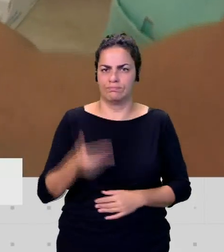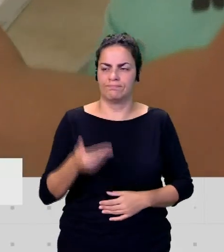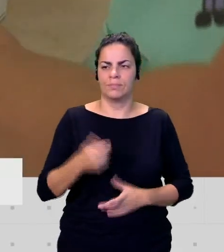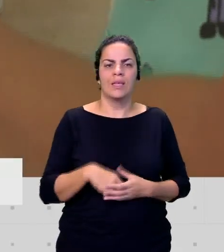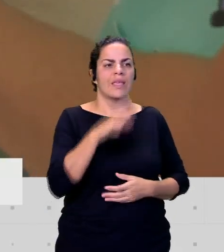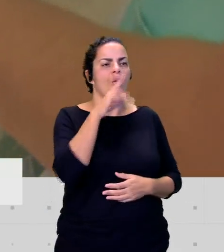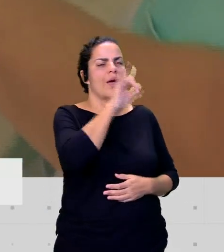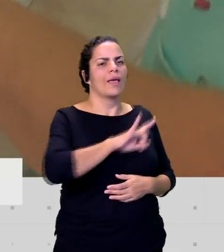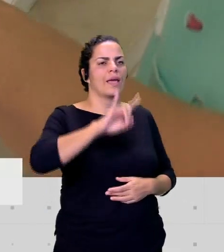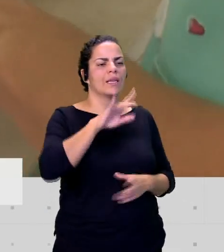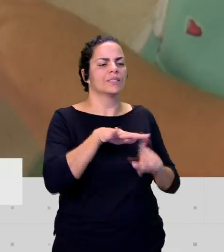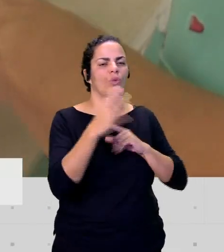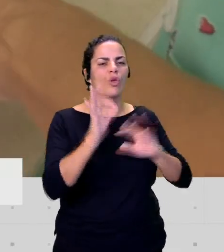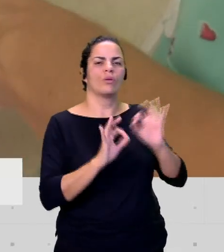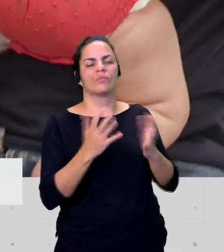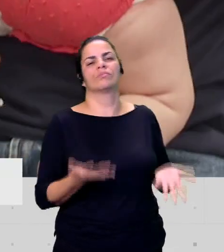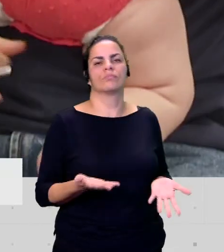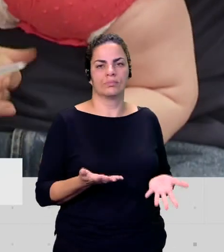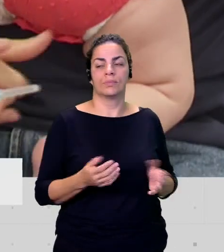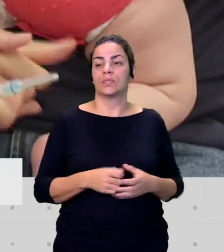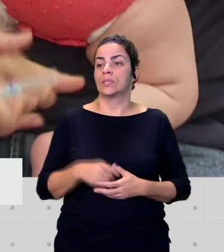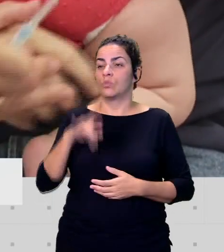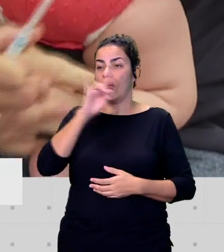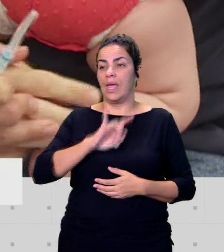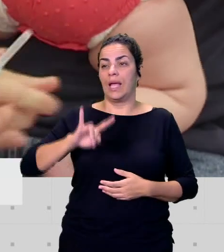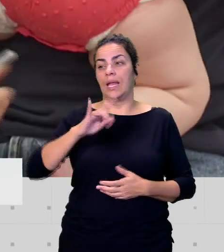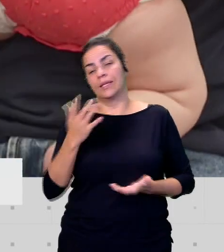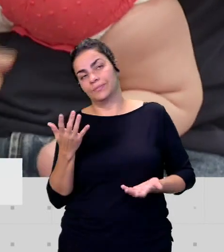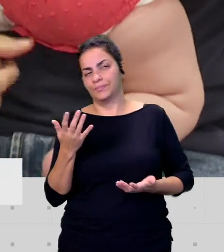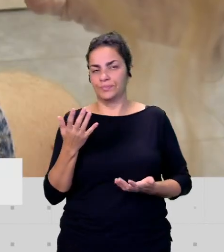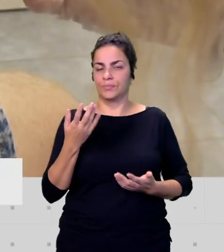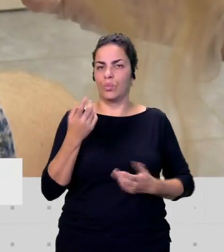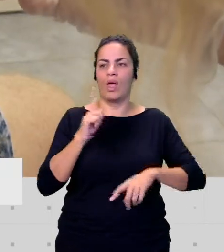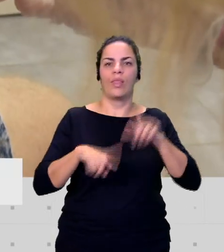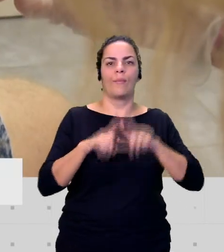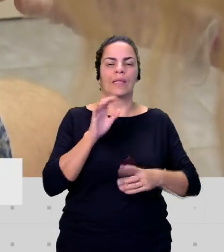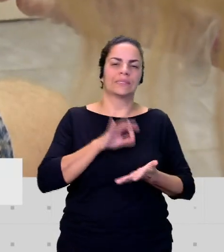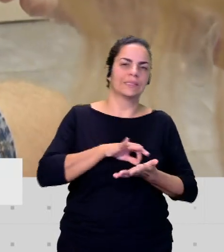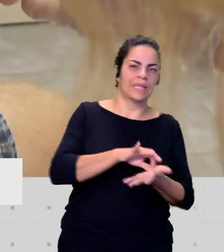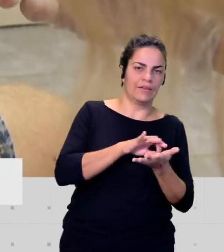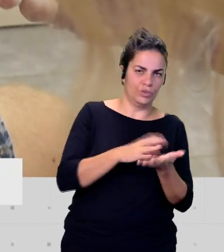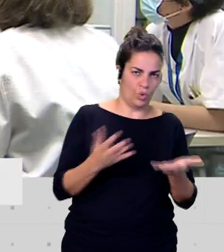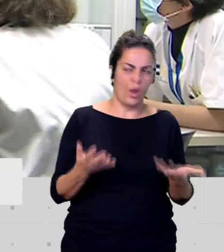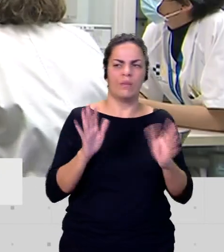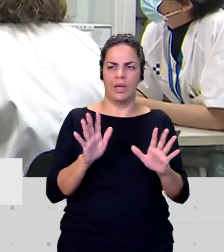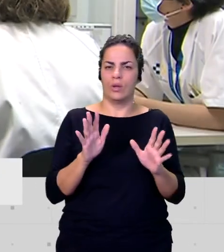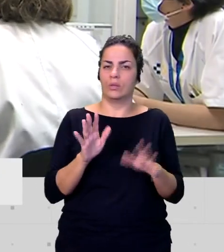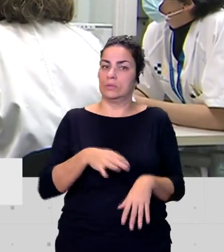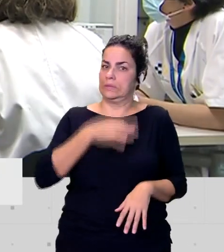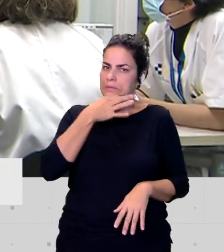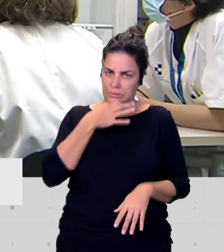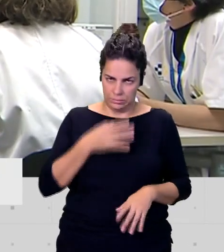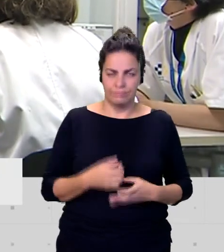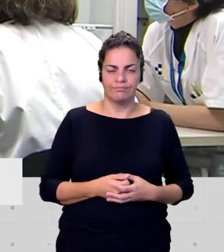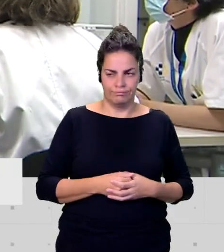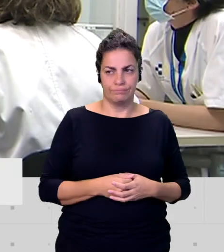ratios en Canarias? De ratios en Canarias, la verdad es que depende de los servicios y demás, estamos muy justitos, la verdad es